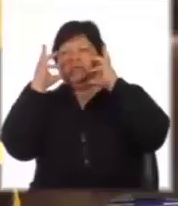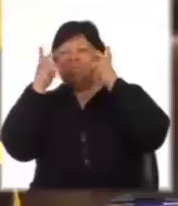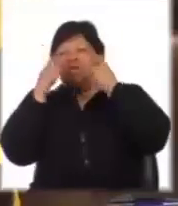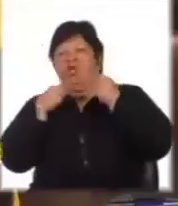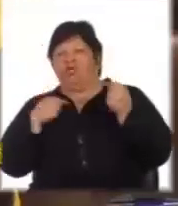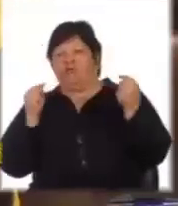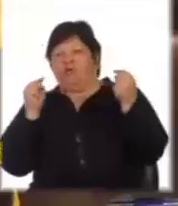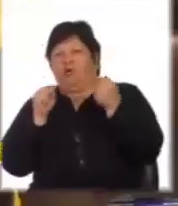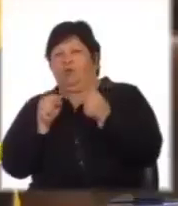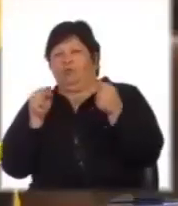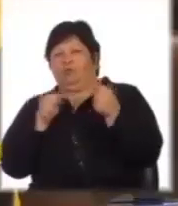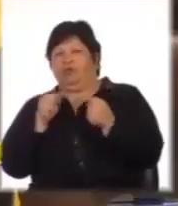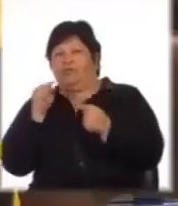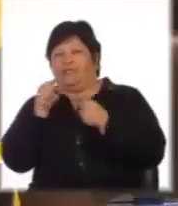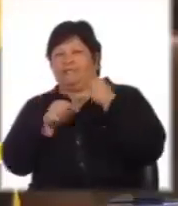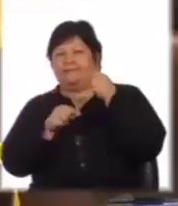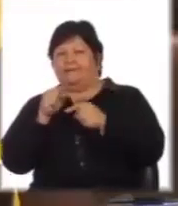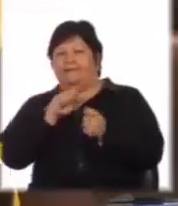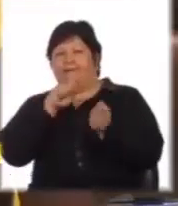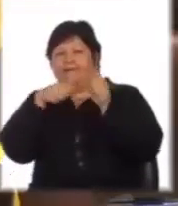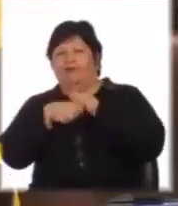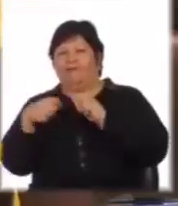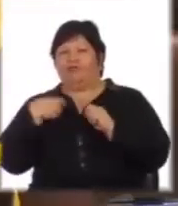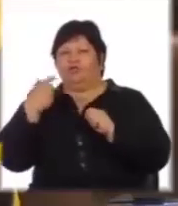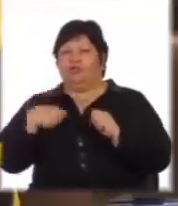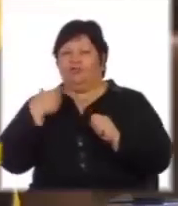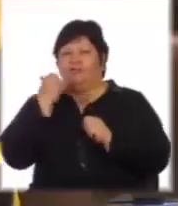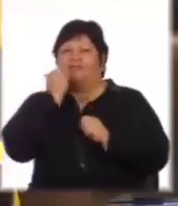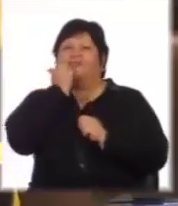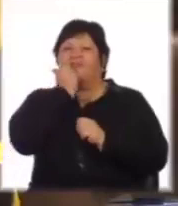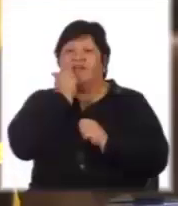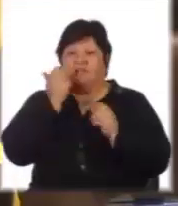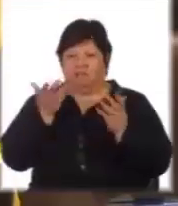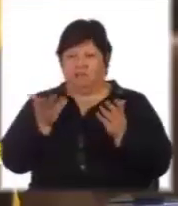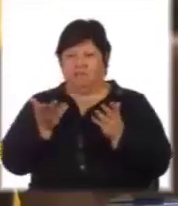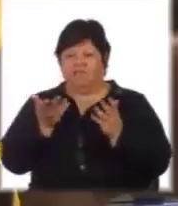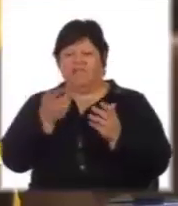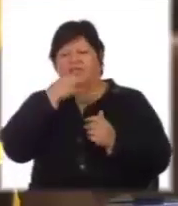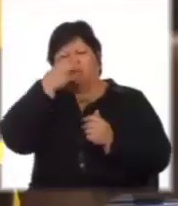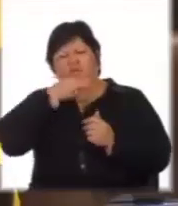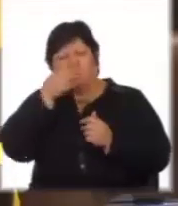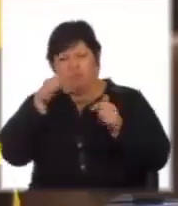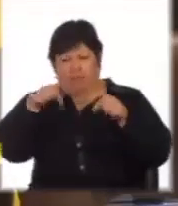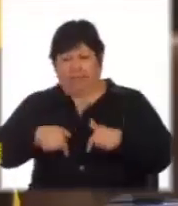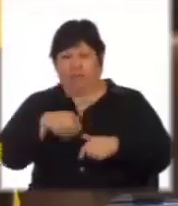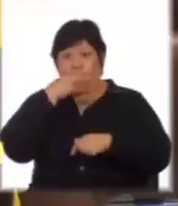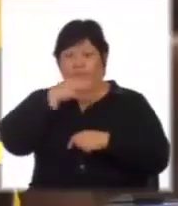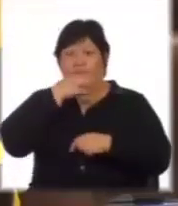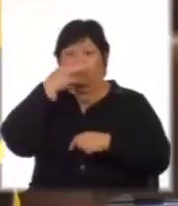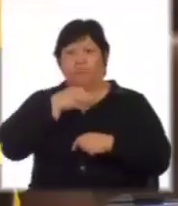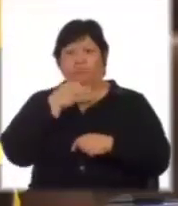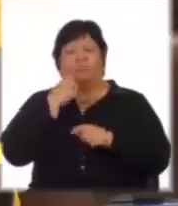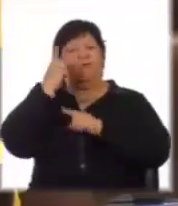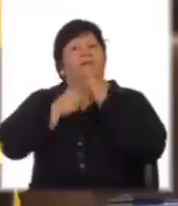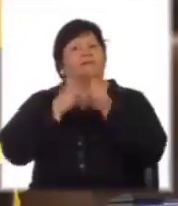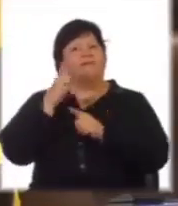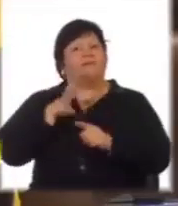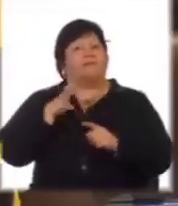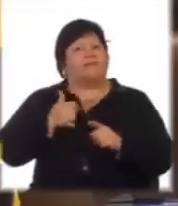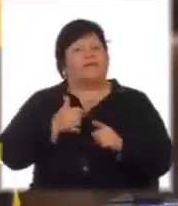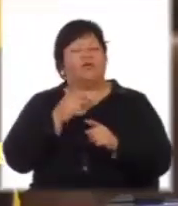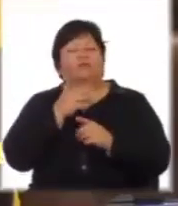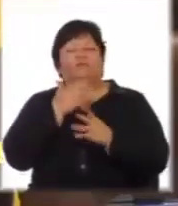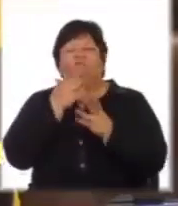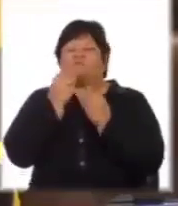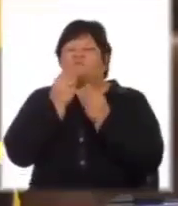las reformas sociales de Valle y Ordóñez. Porque esos discursos y estos discursos tienen a veces un tufillo